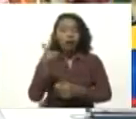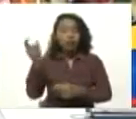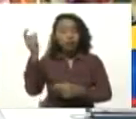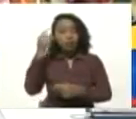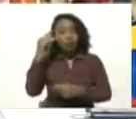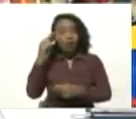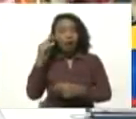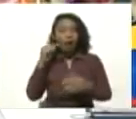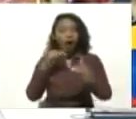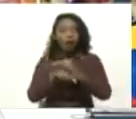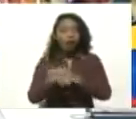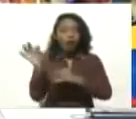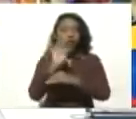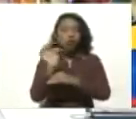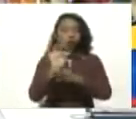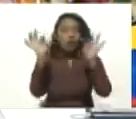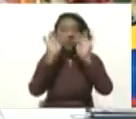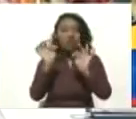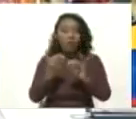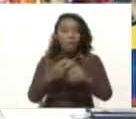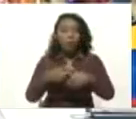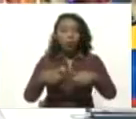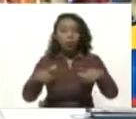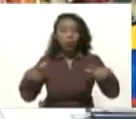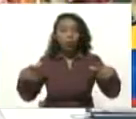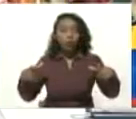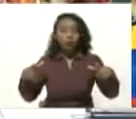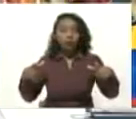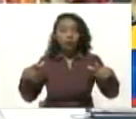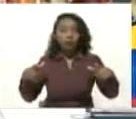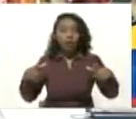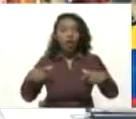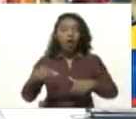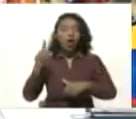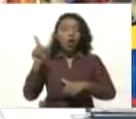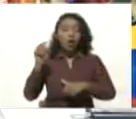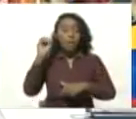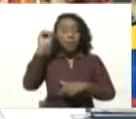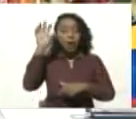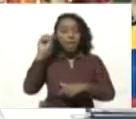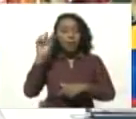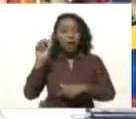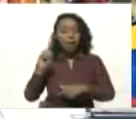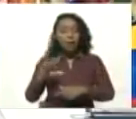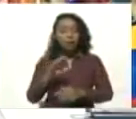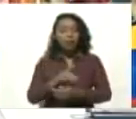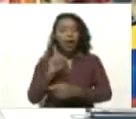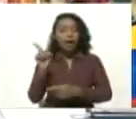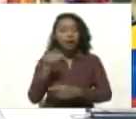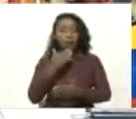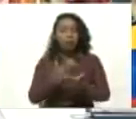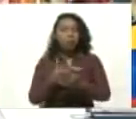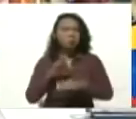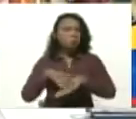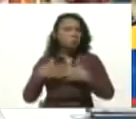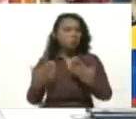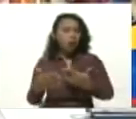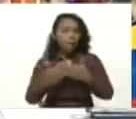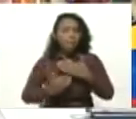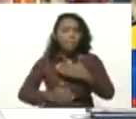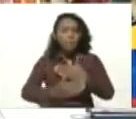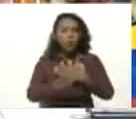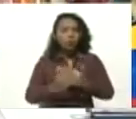entre en funcionamiento de manera creciente y masiva los semáforos. Eso nos va a permitir